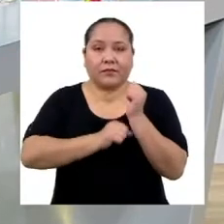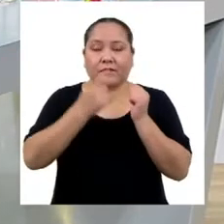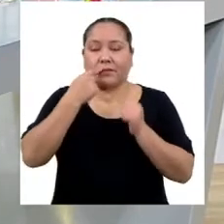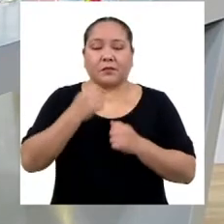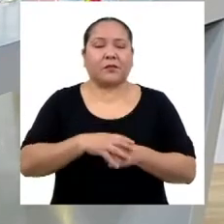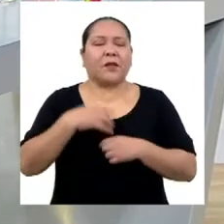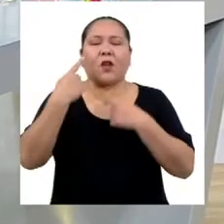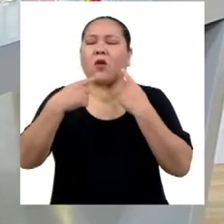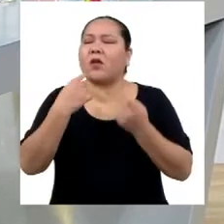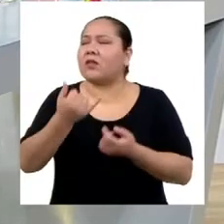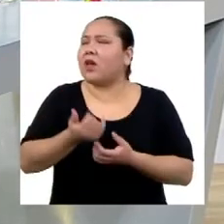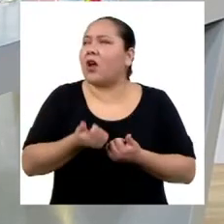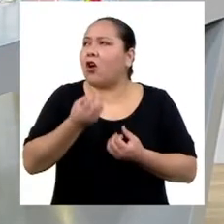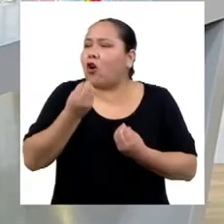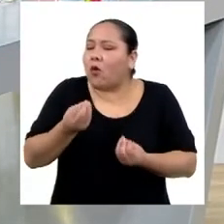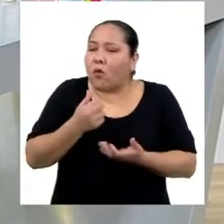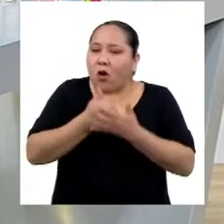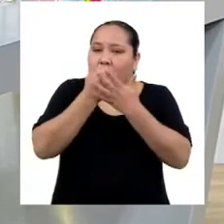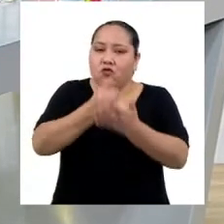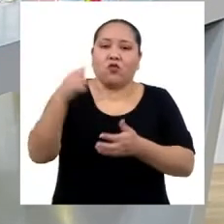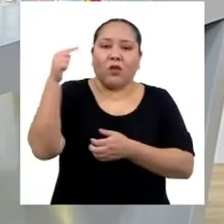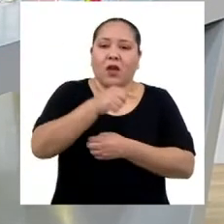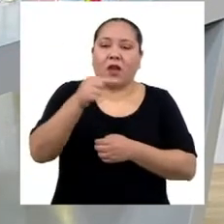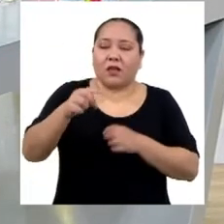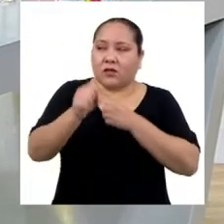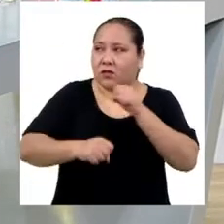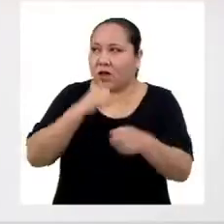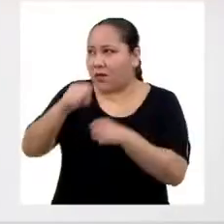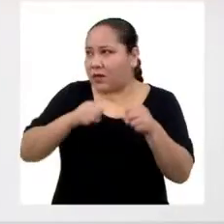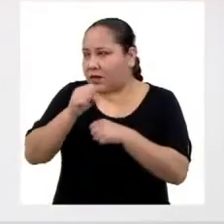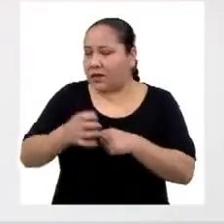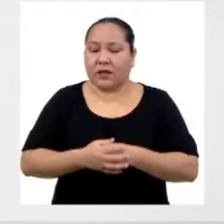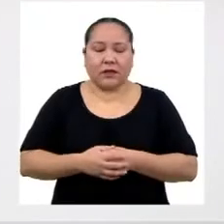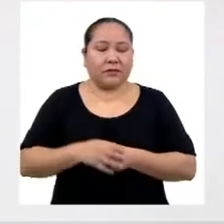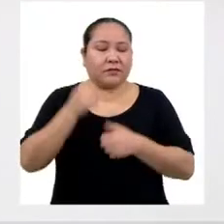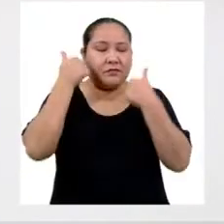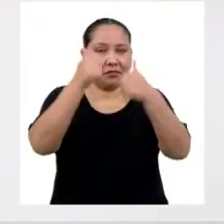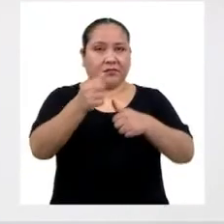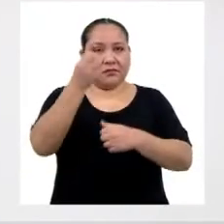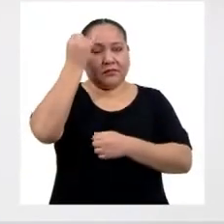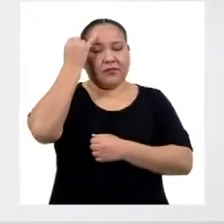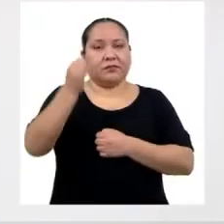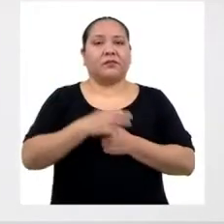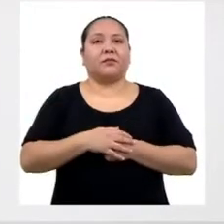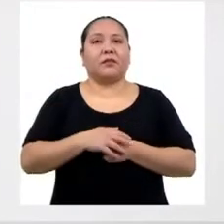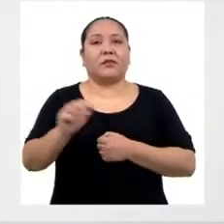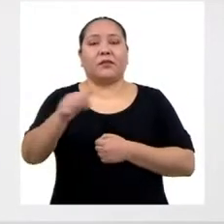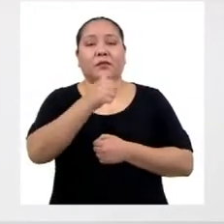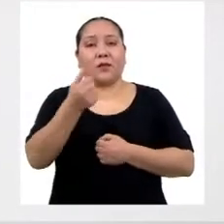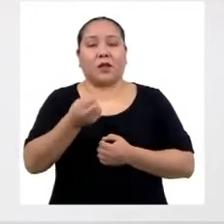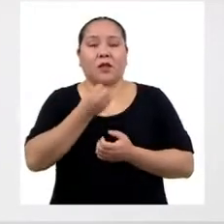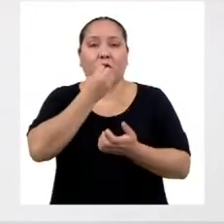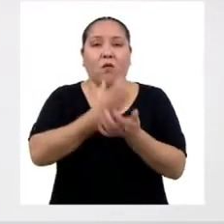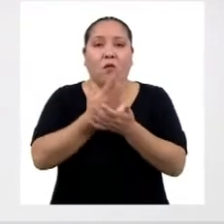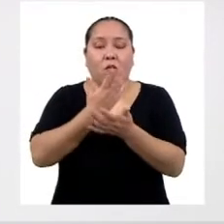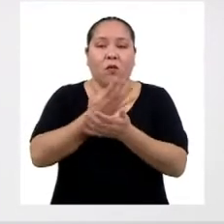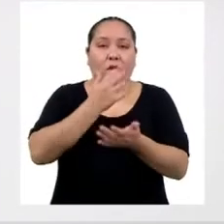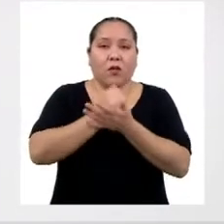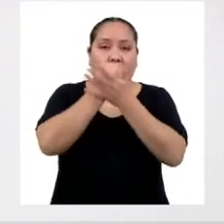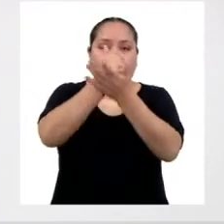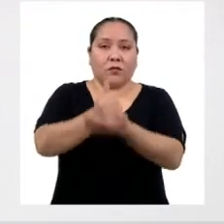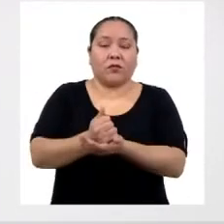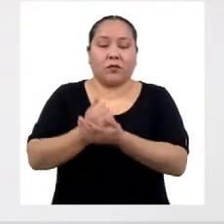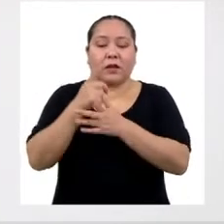los otros beneficios que nos da el uso de las bicicletas? Gran idea. Otro de los beneficios es realizar